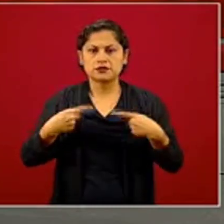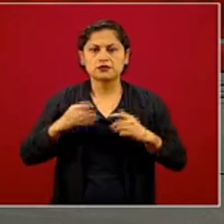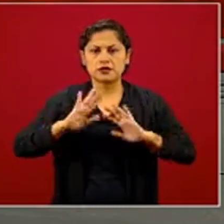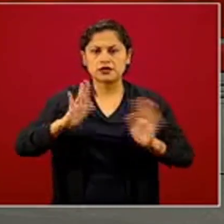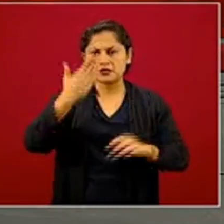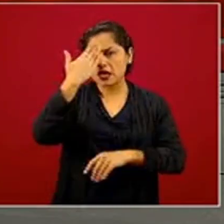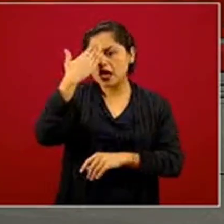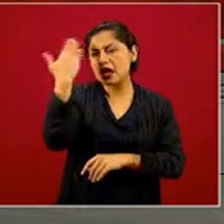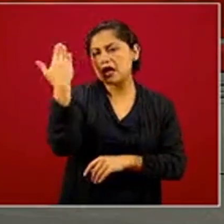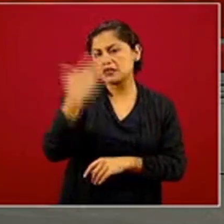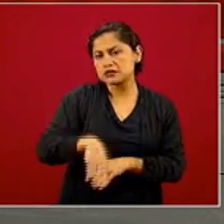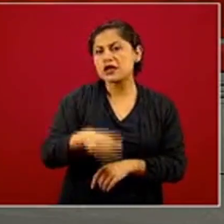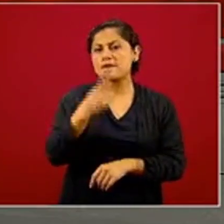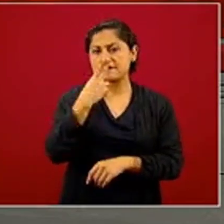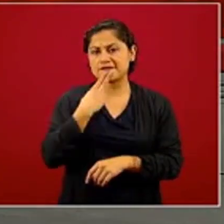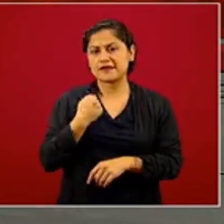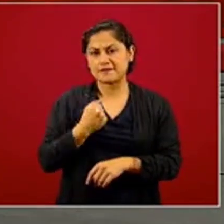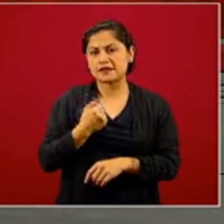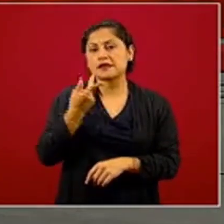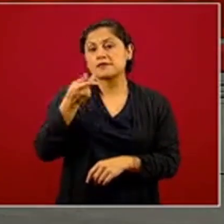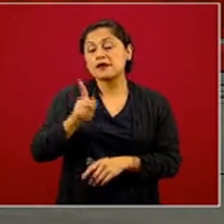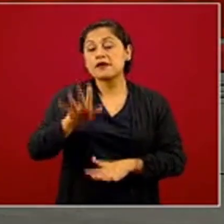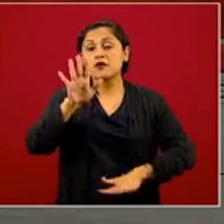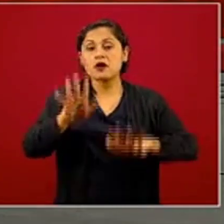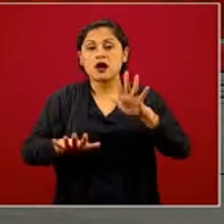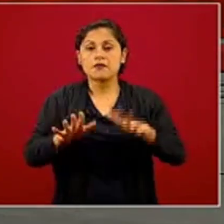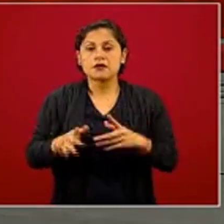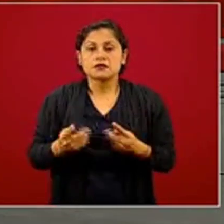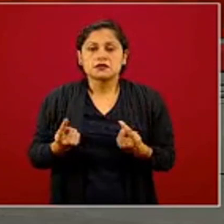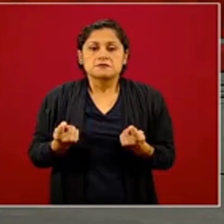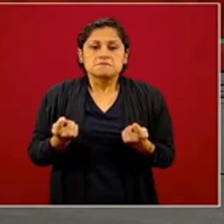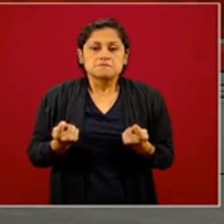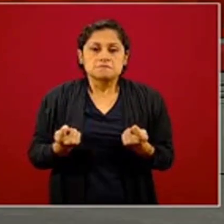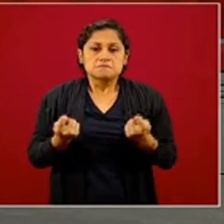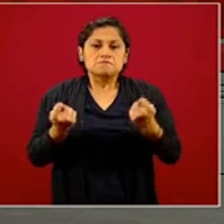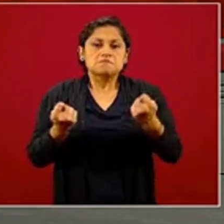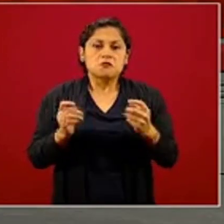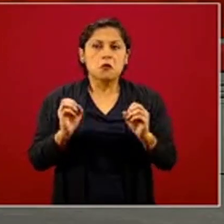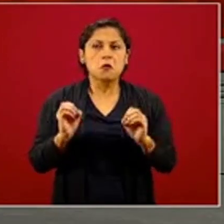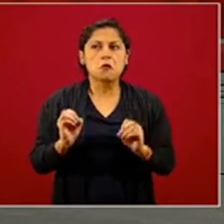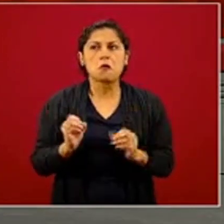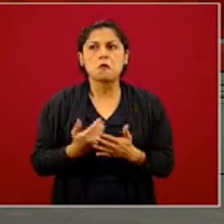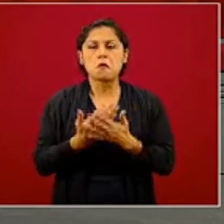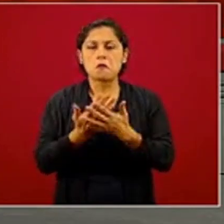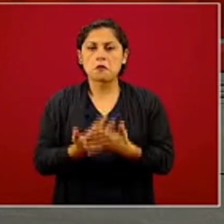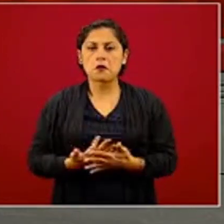quizá por este fenómeno de resistencia empiezan a esperar,